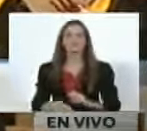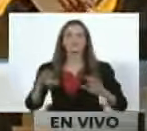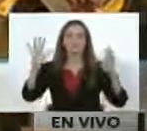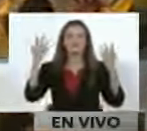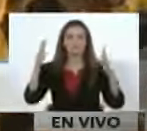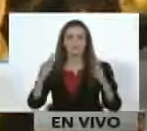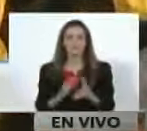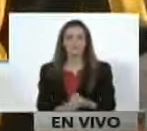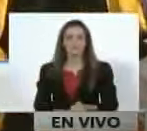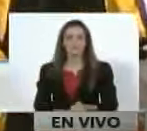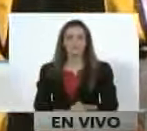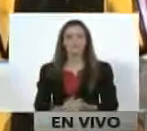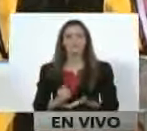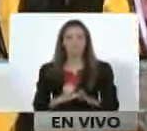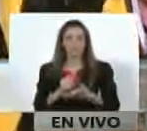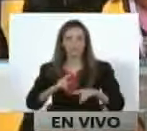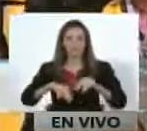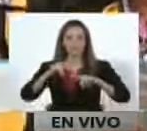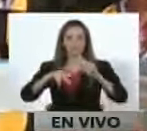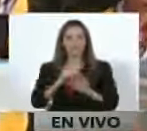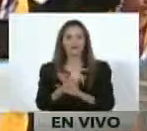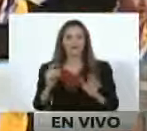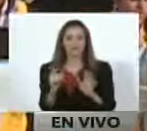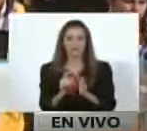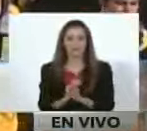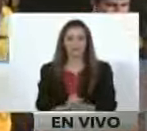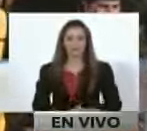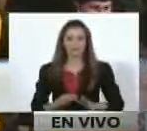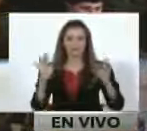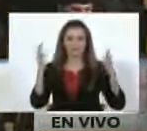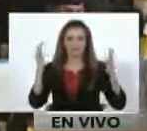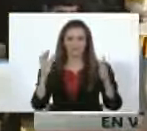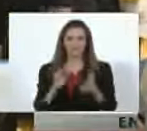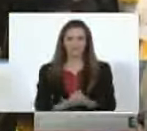Y vamos a construirlo integralmente.